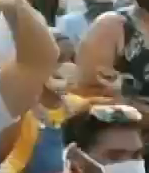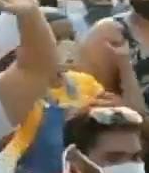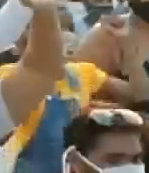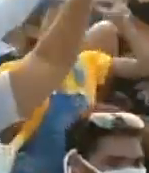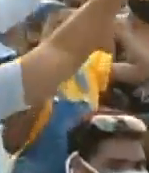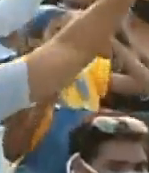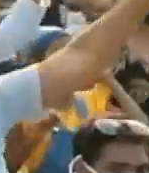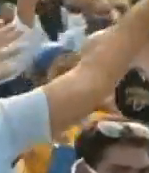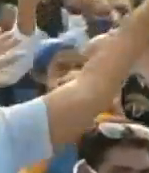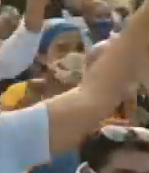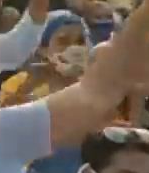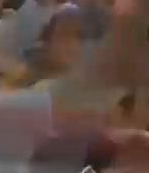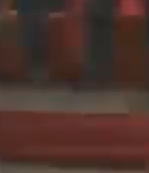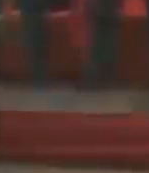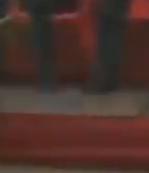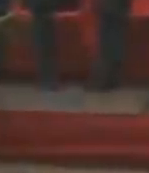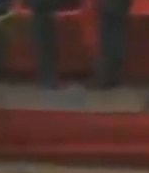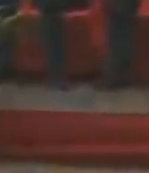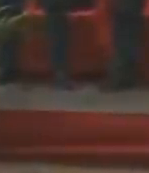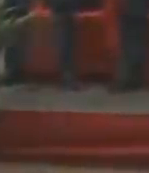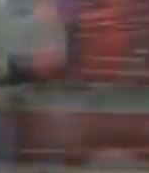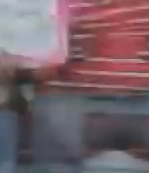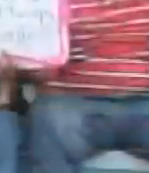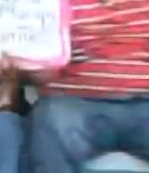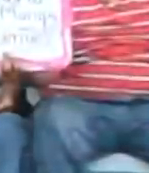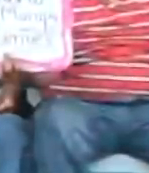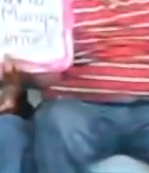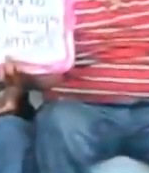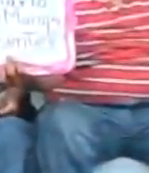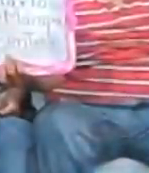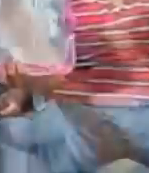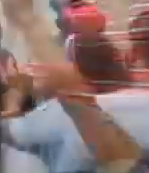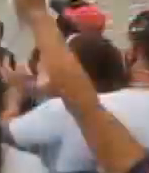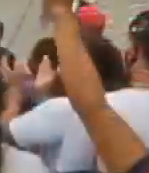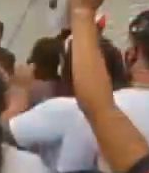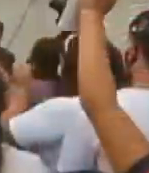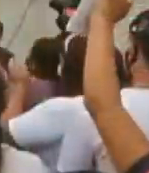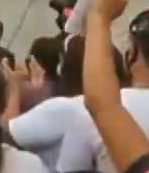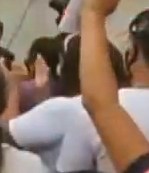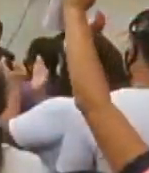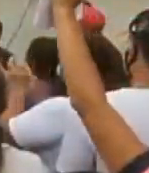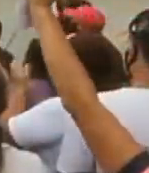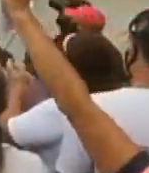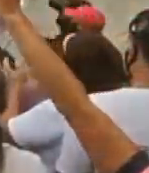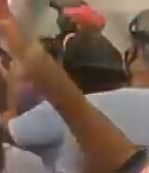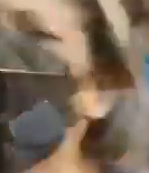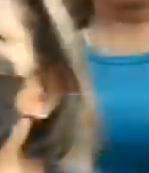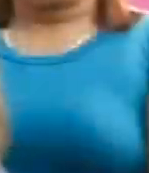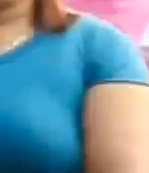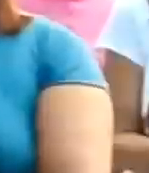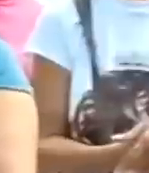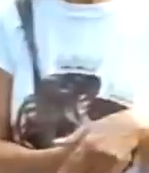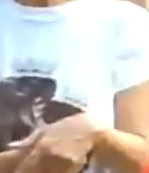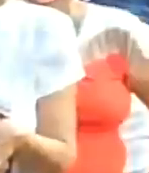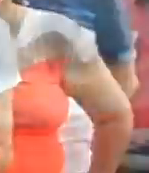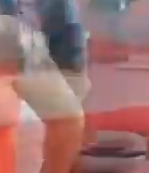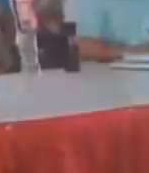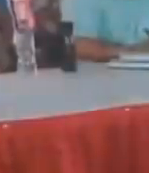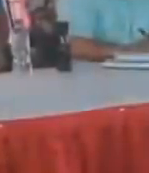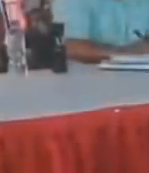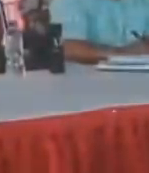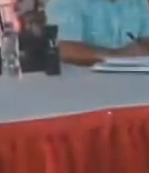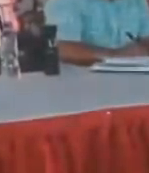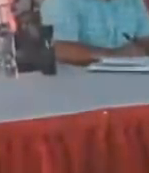territoriales, logrando la incorporación de más de 6.500 personas que creen y están haciendo posible la consolidación de la